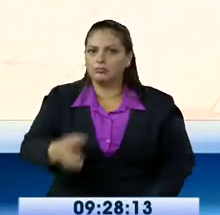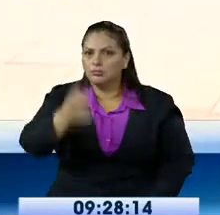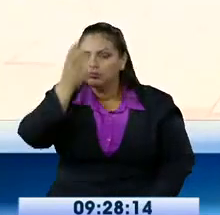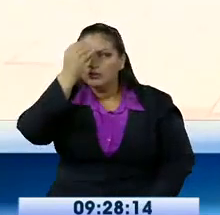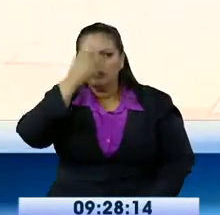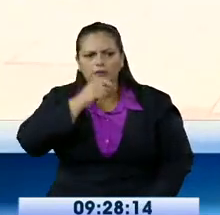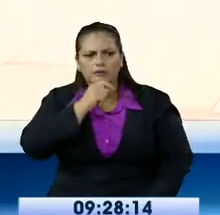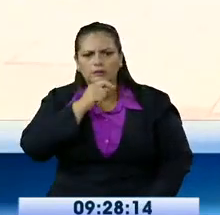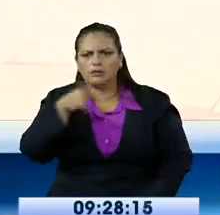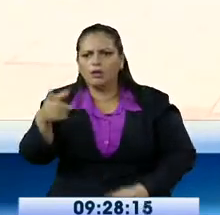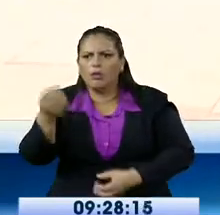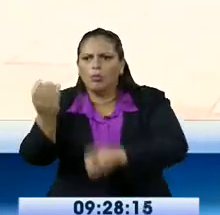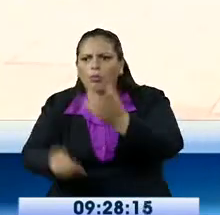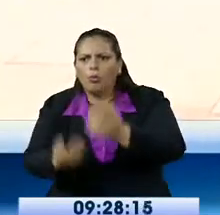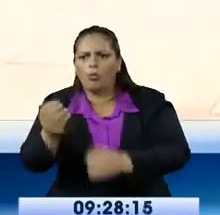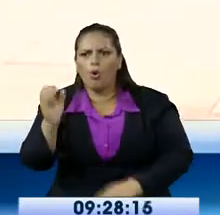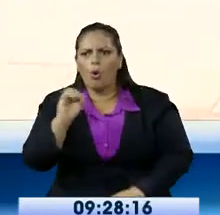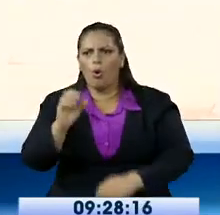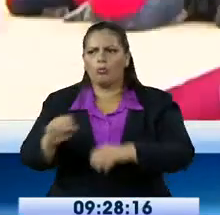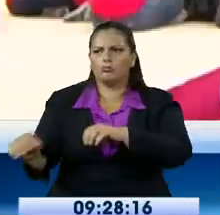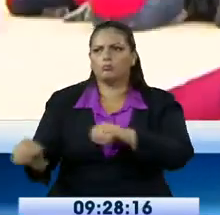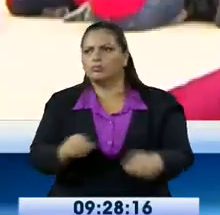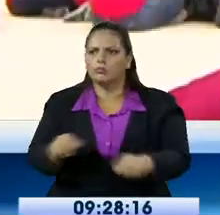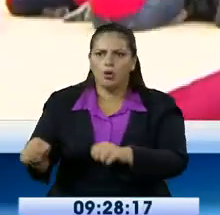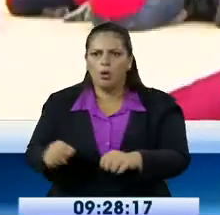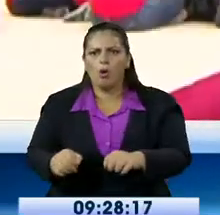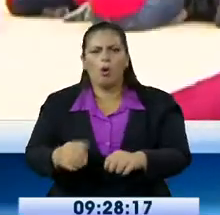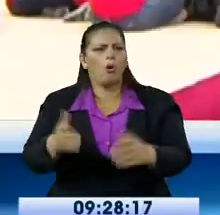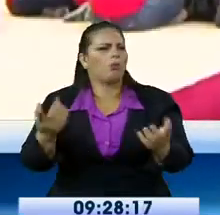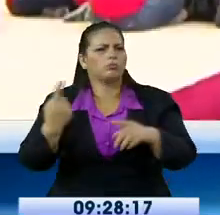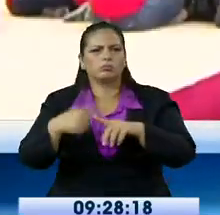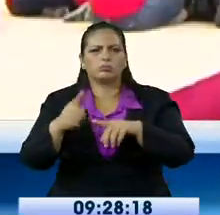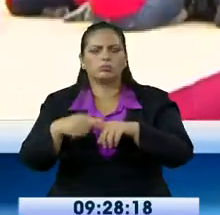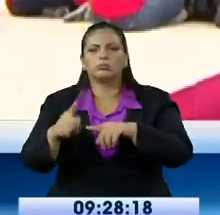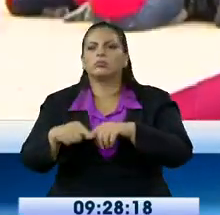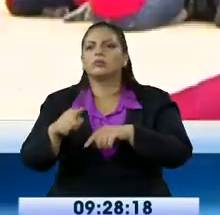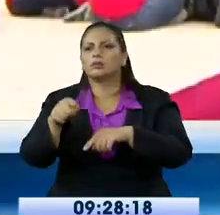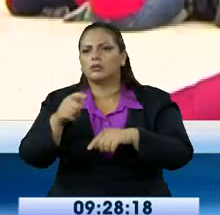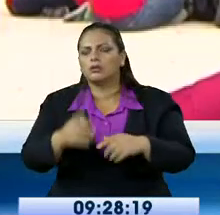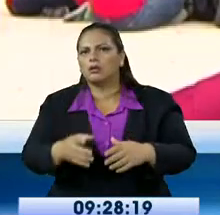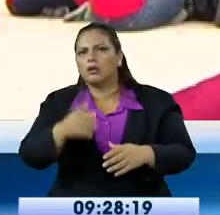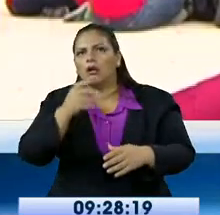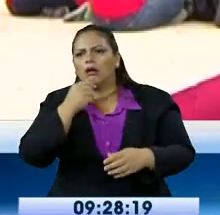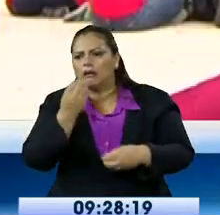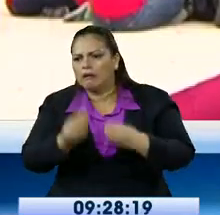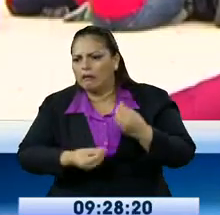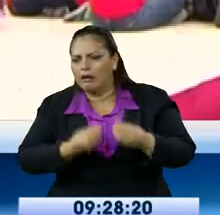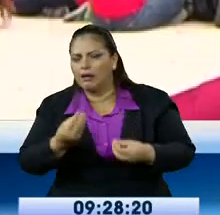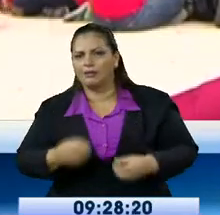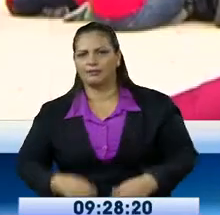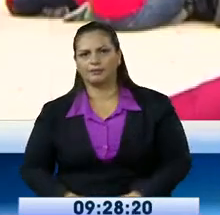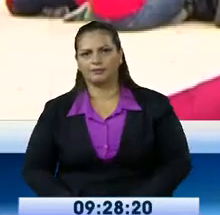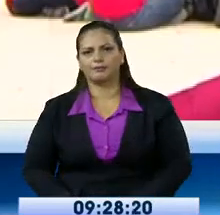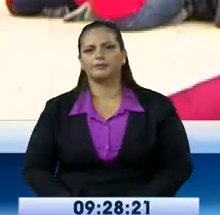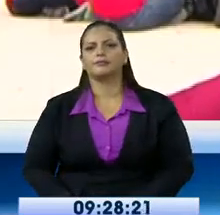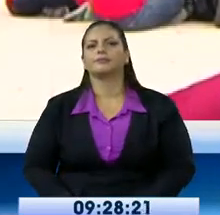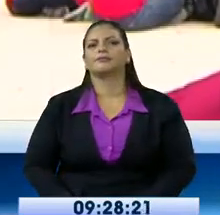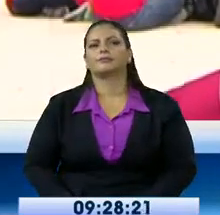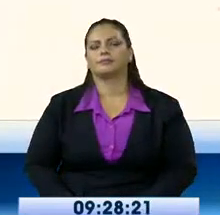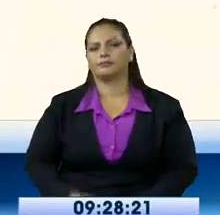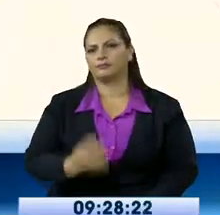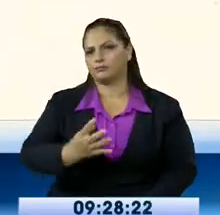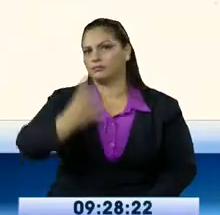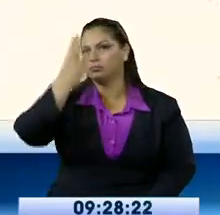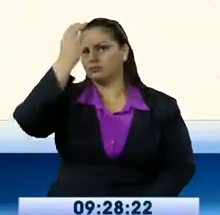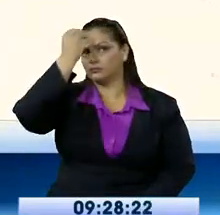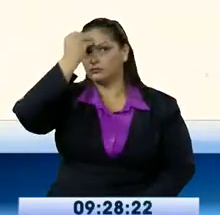sepan cómo actuar ante una situación de riesgo. Con estos cursos, en lo que nos enfocamos principalmente es fomentar en ellos cultura de prevención.